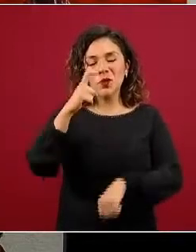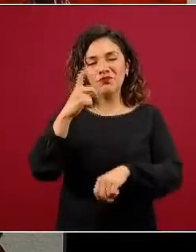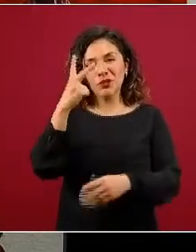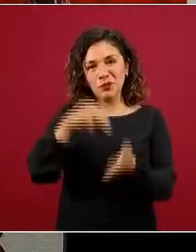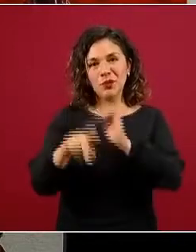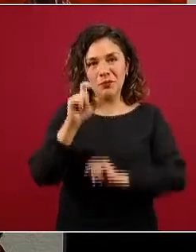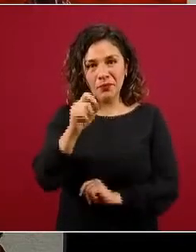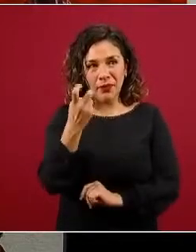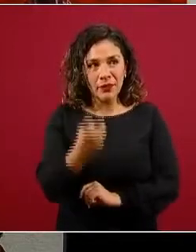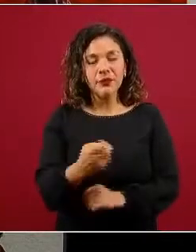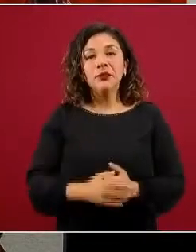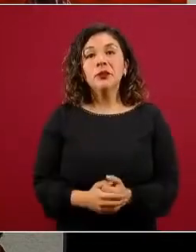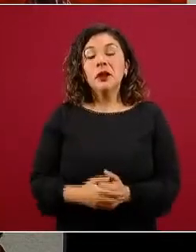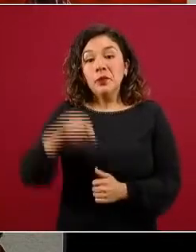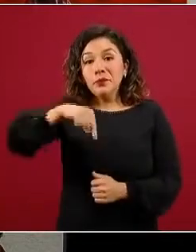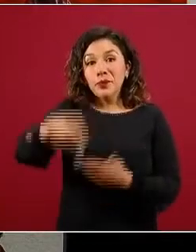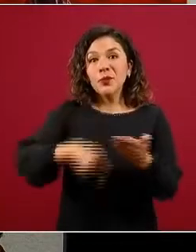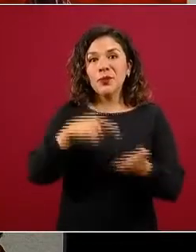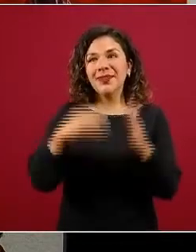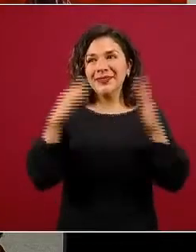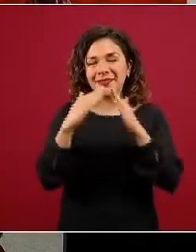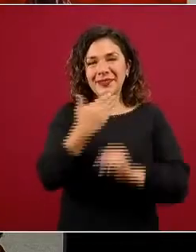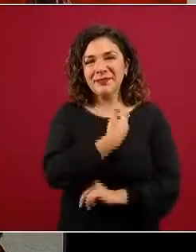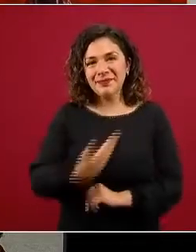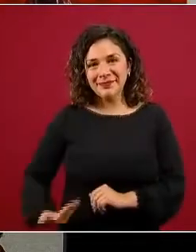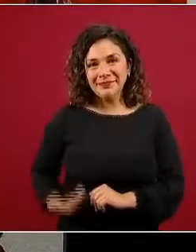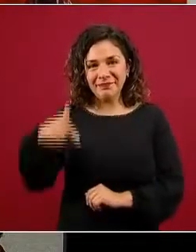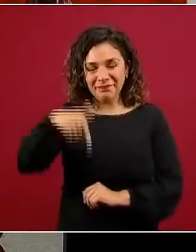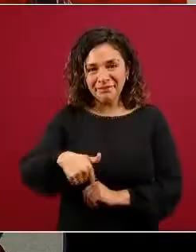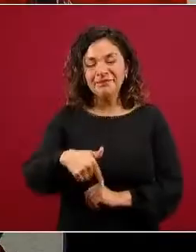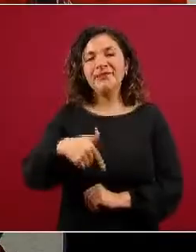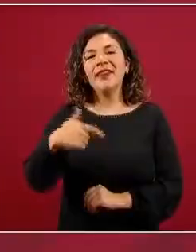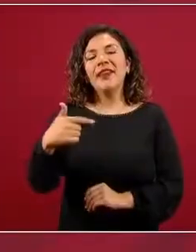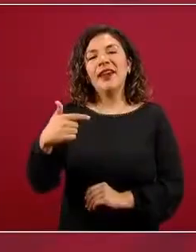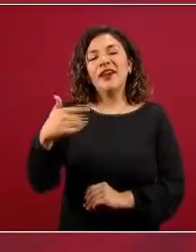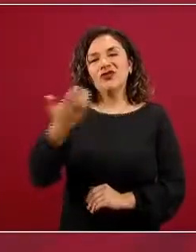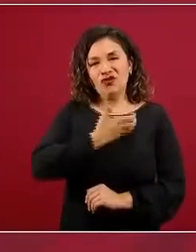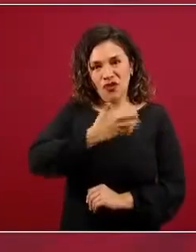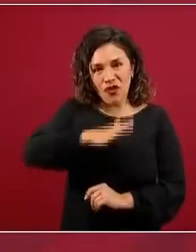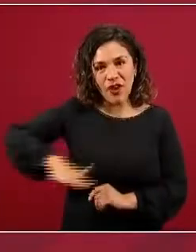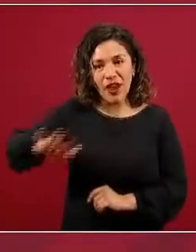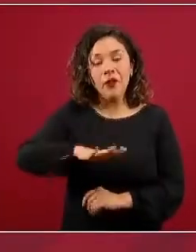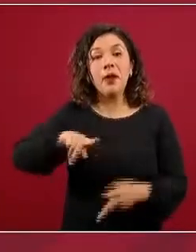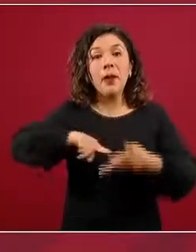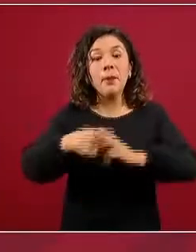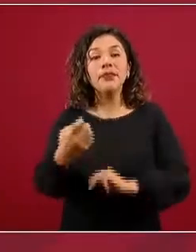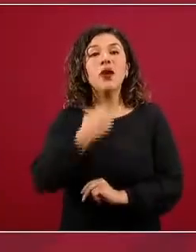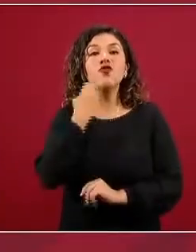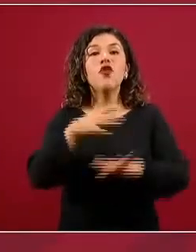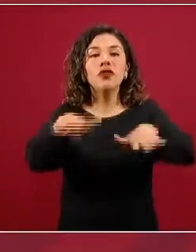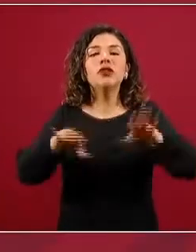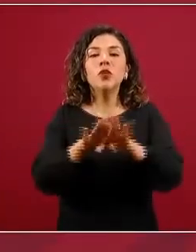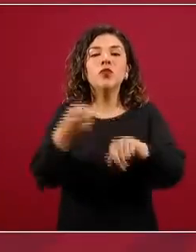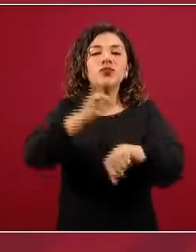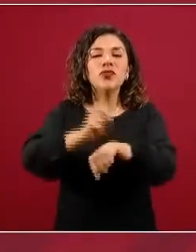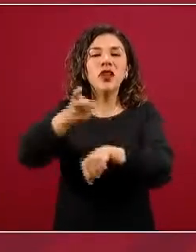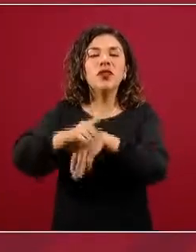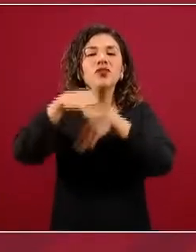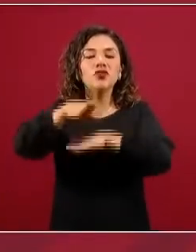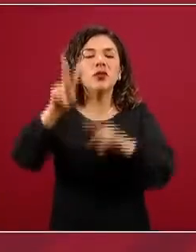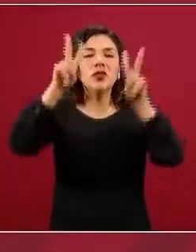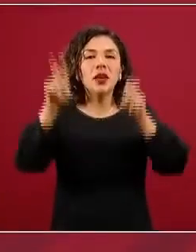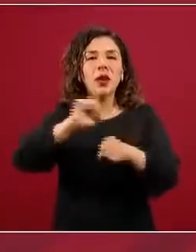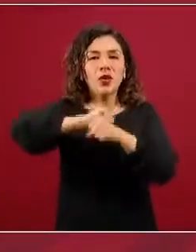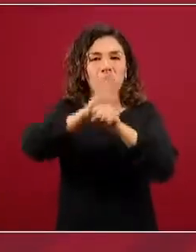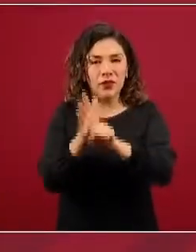2020 y estamos en el Palacio Nacional de México. Vamos a iniciar la conferencia de prensa diaria sobre